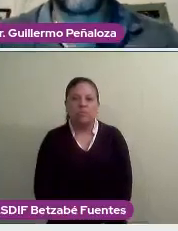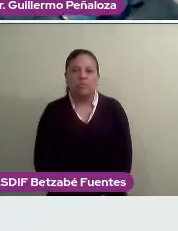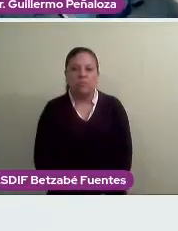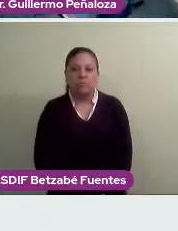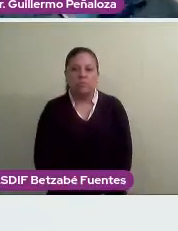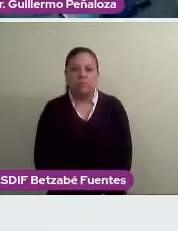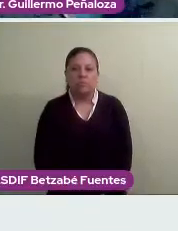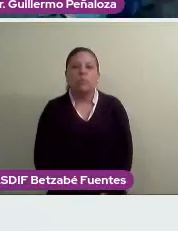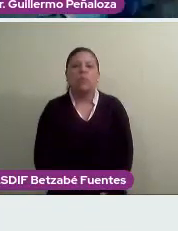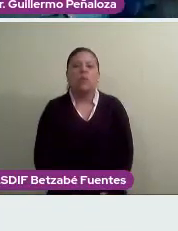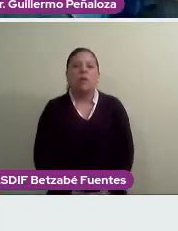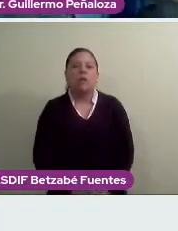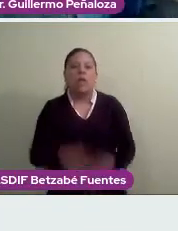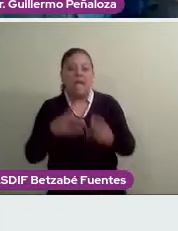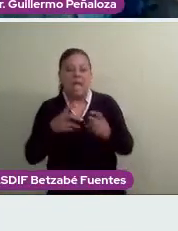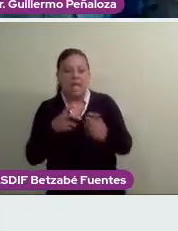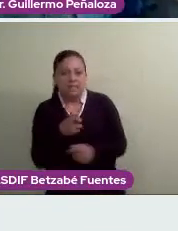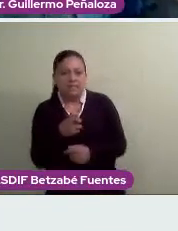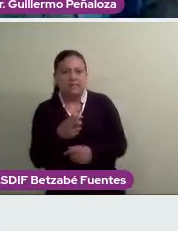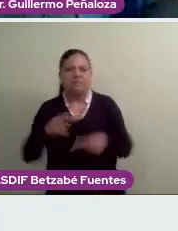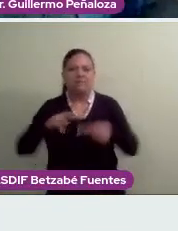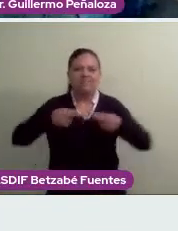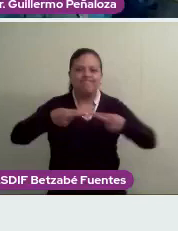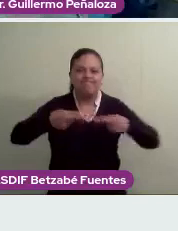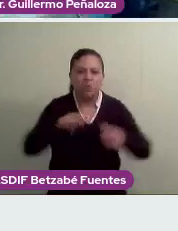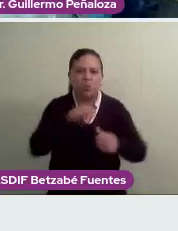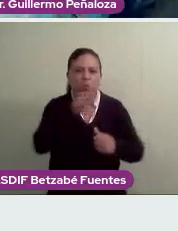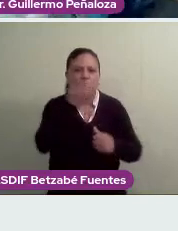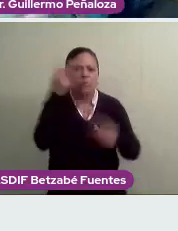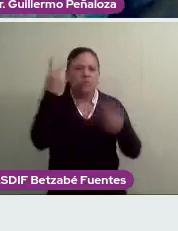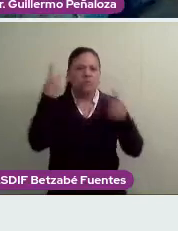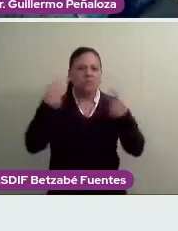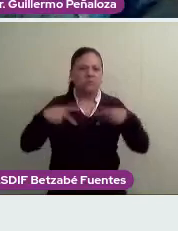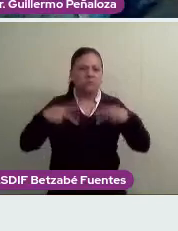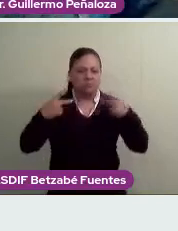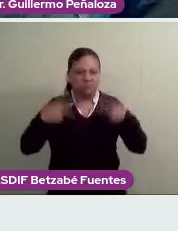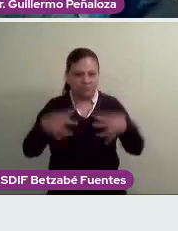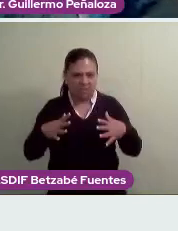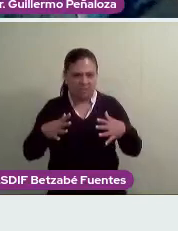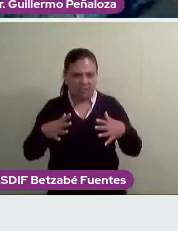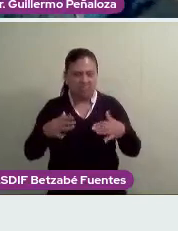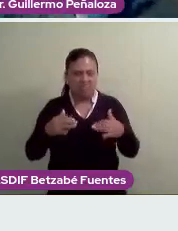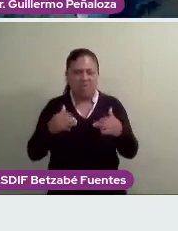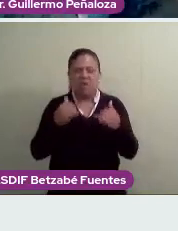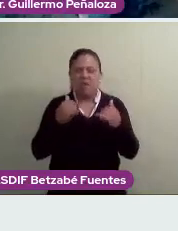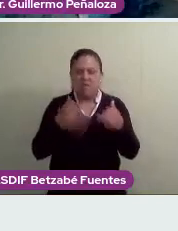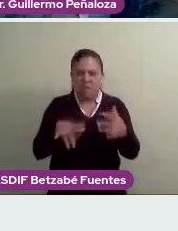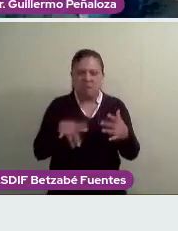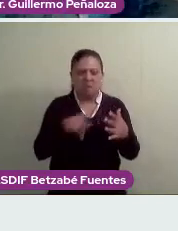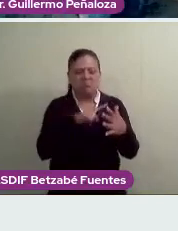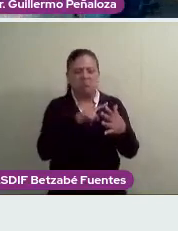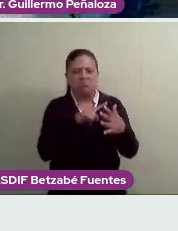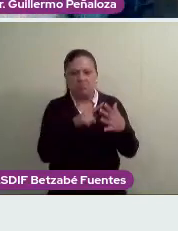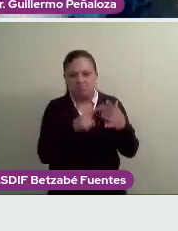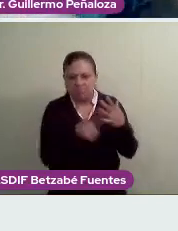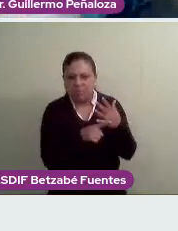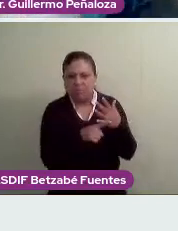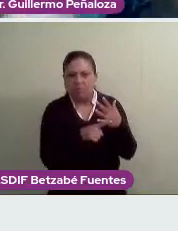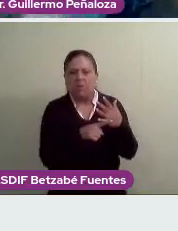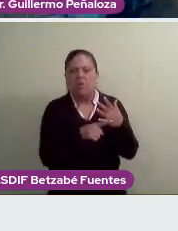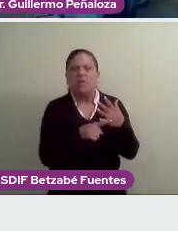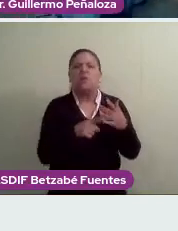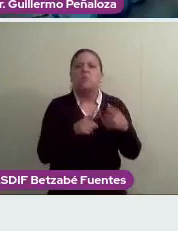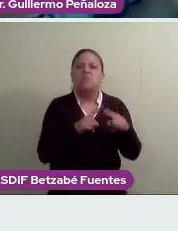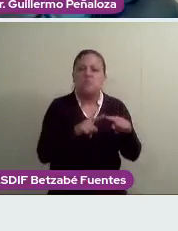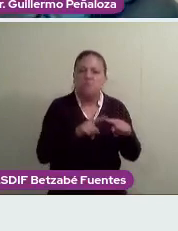esa interacción con los demás, ¿no? Entonces, pues bueno, ya tenemos esta parte de las consecuencias. La siguiente, por